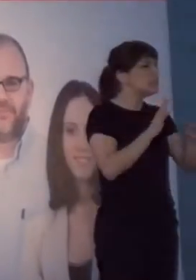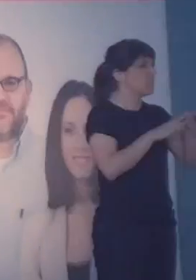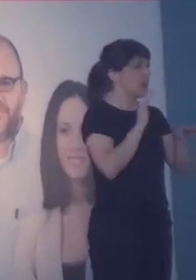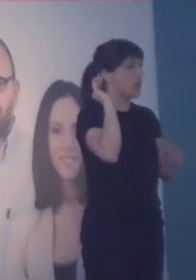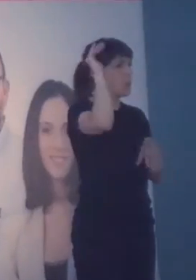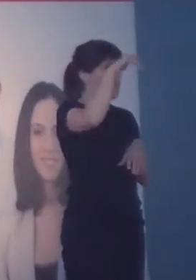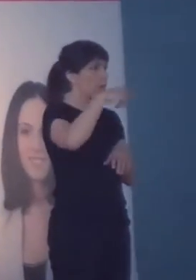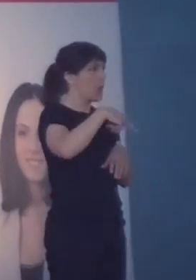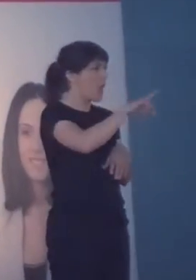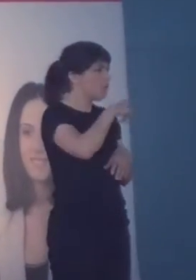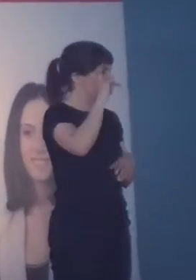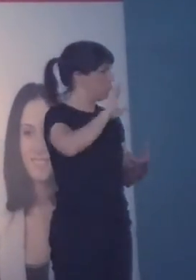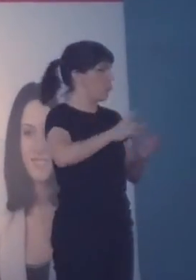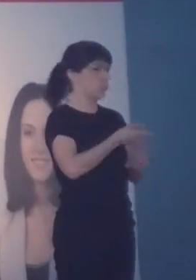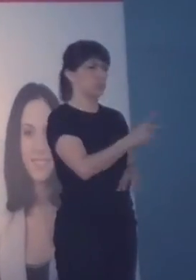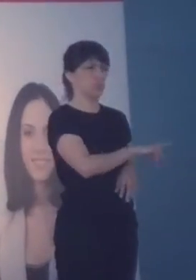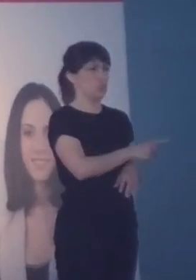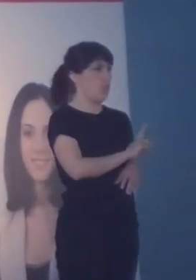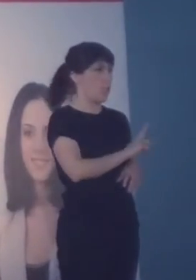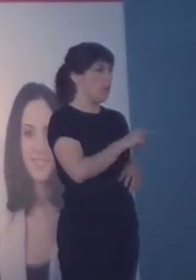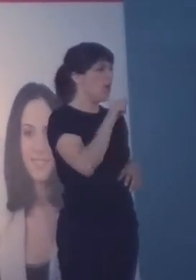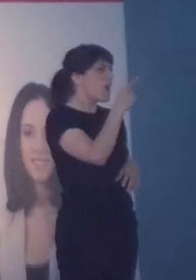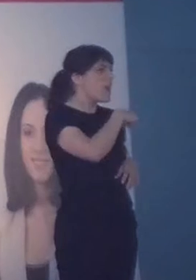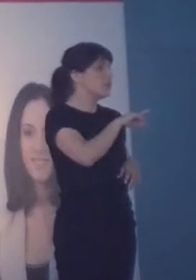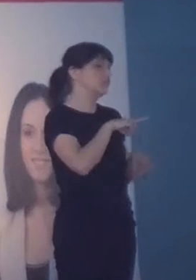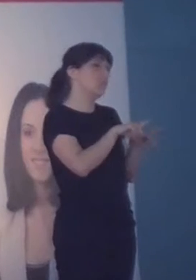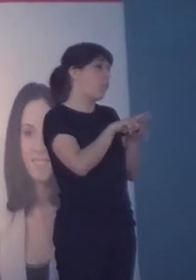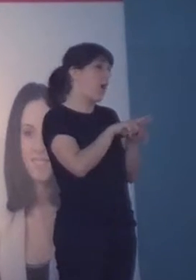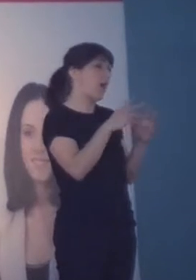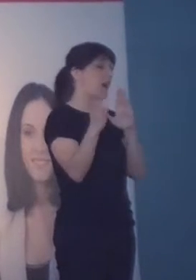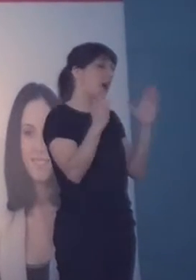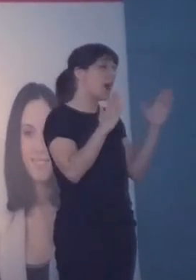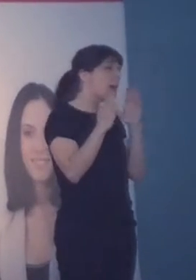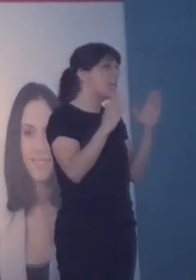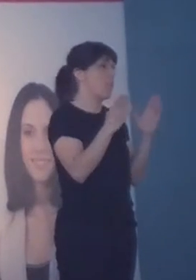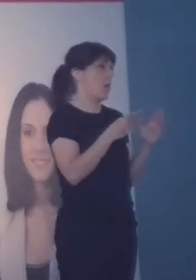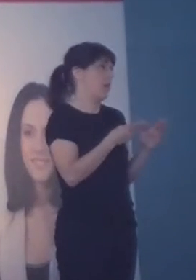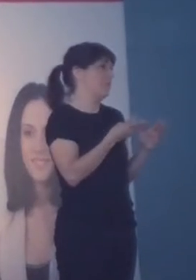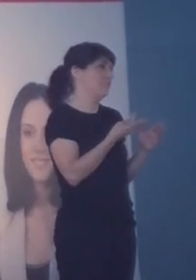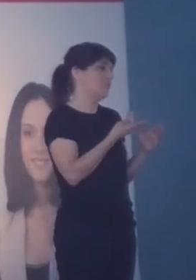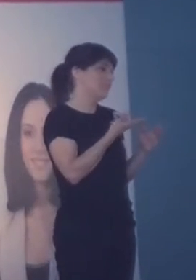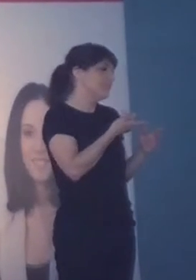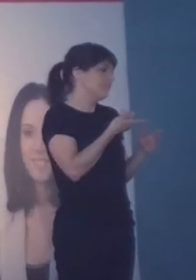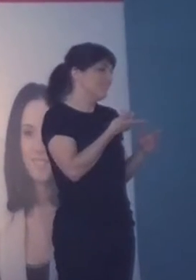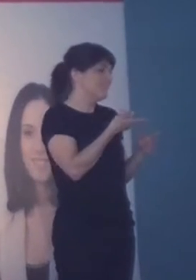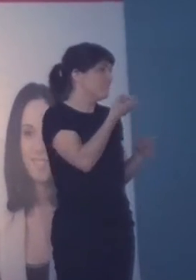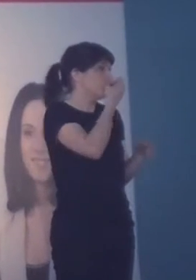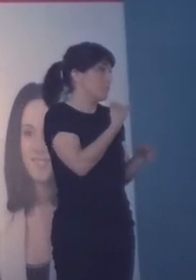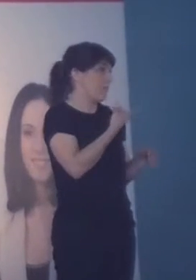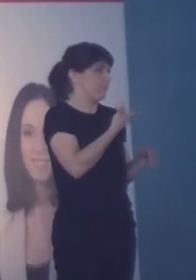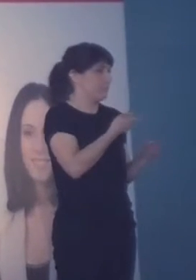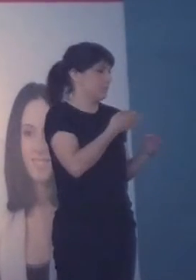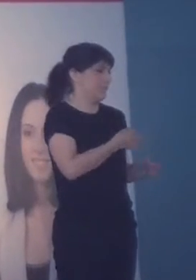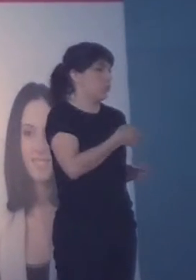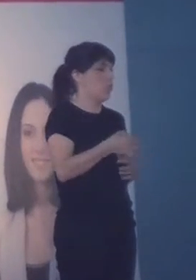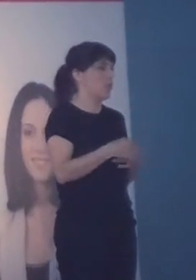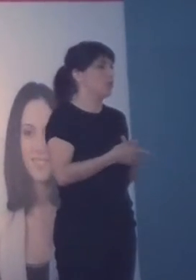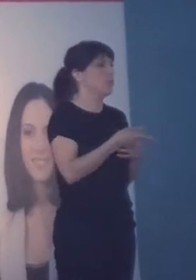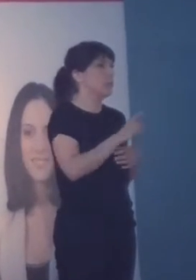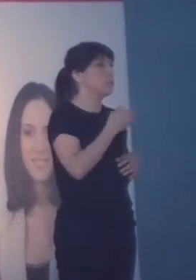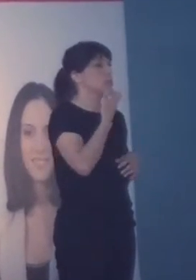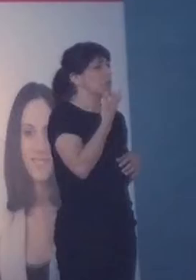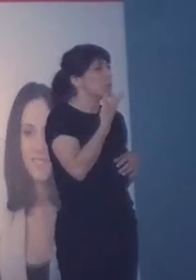Estaban centrados no punto da historia que les correspondía. No leste, a